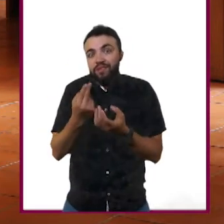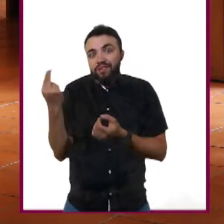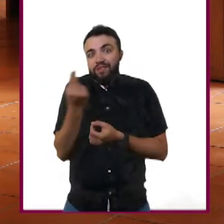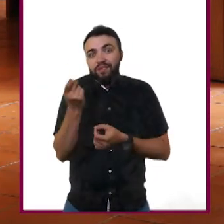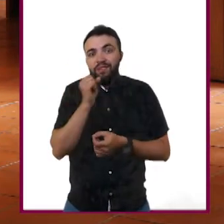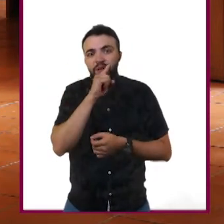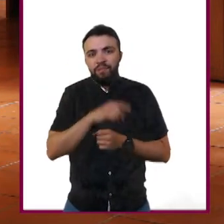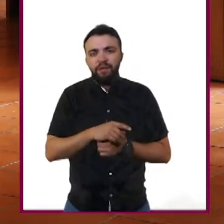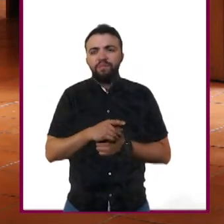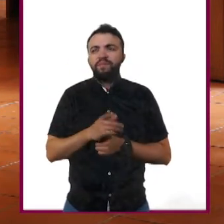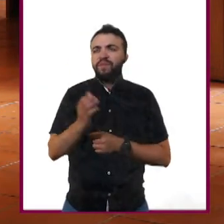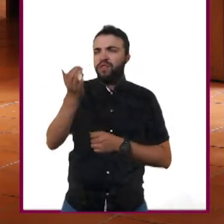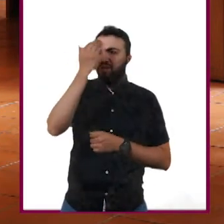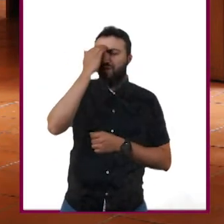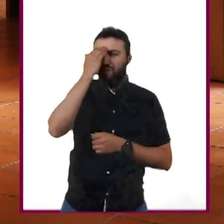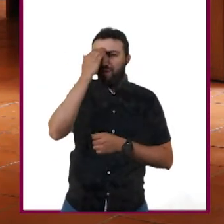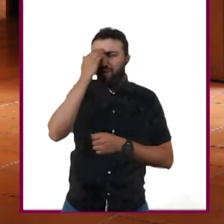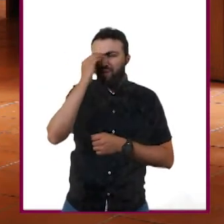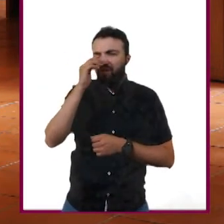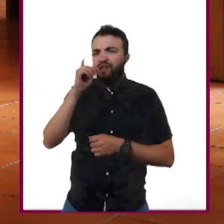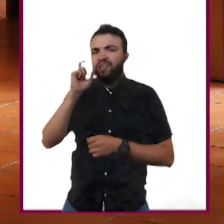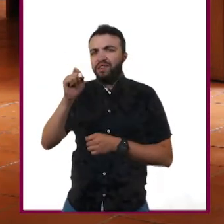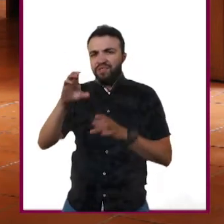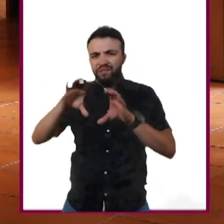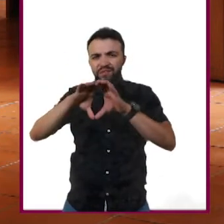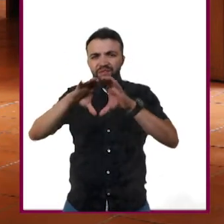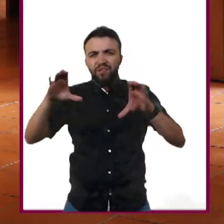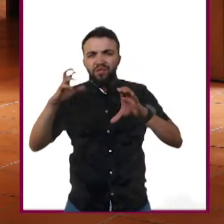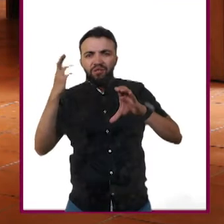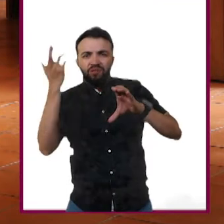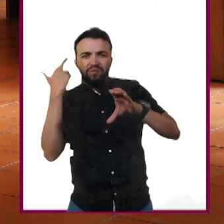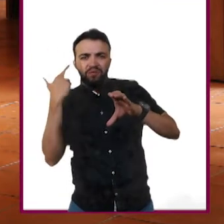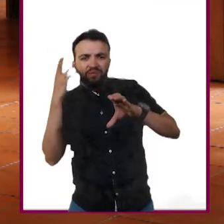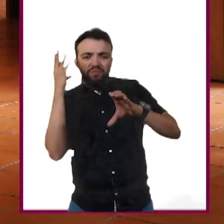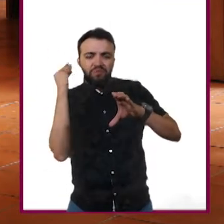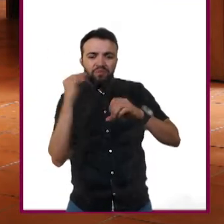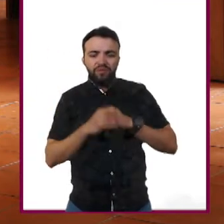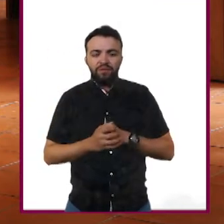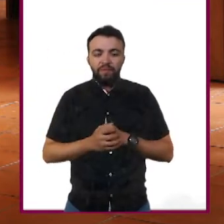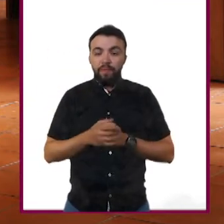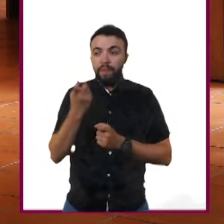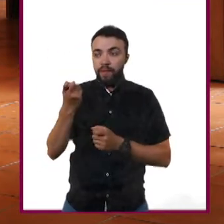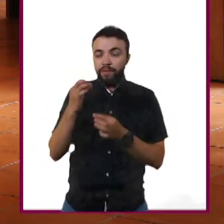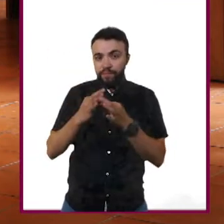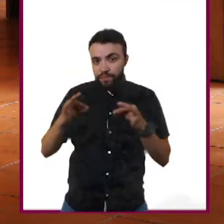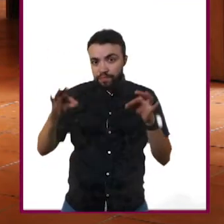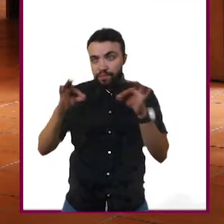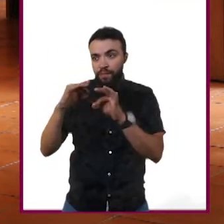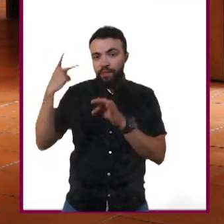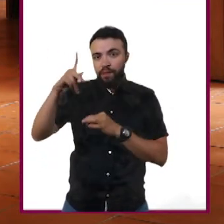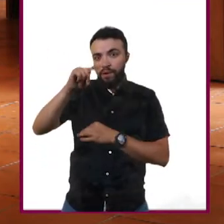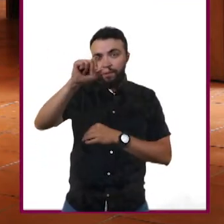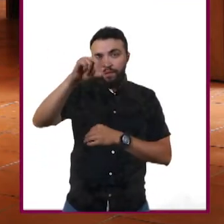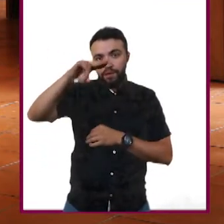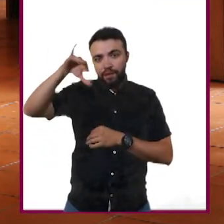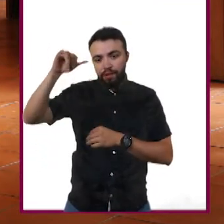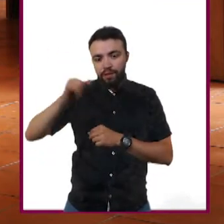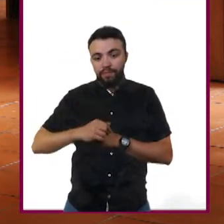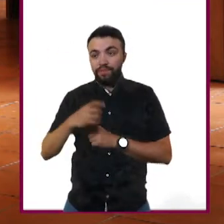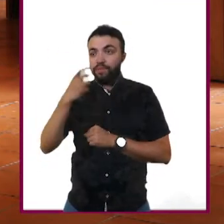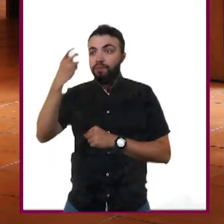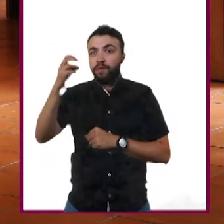que conozcamos una pieza de sonido y música. Esta pieza que les vamos a presentar fue muy importante en la carrera de Tania Candiani, pues con